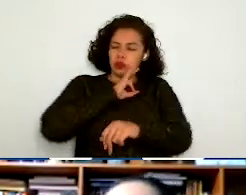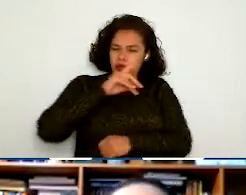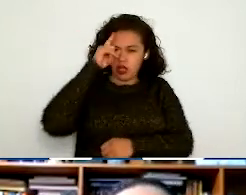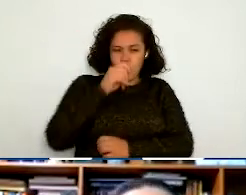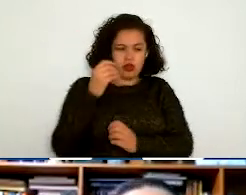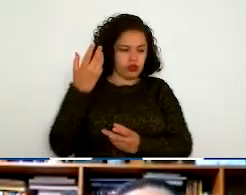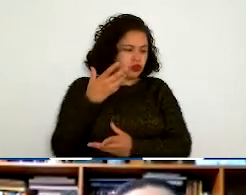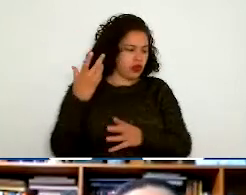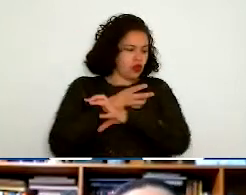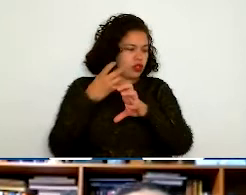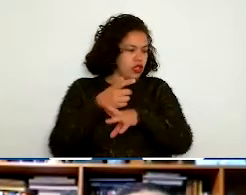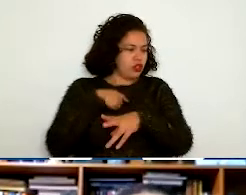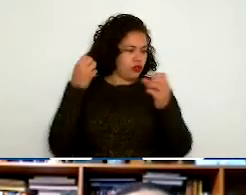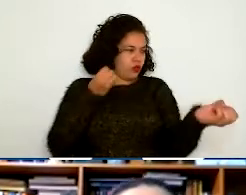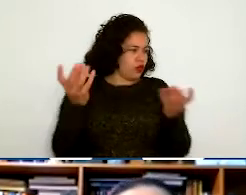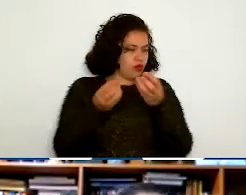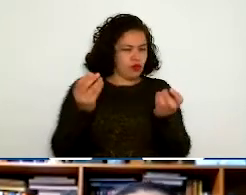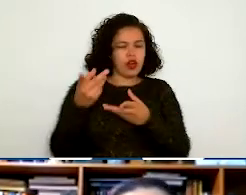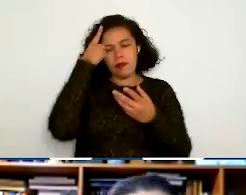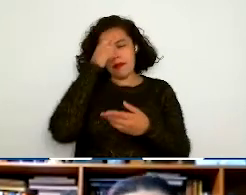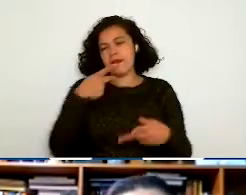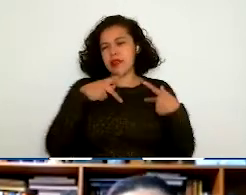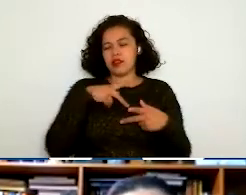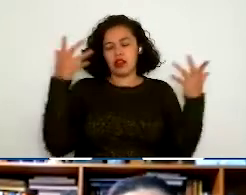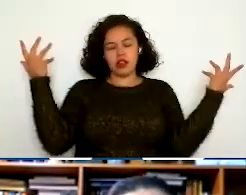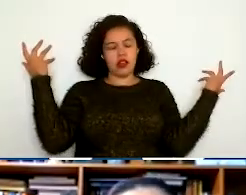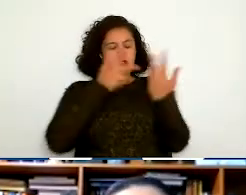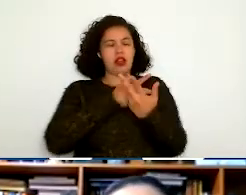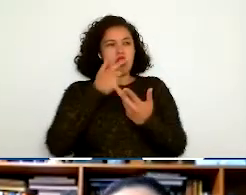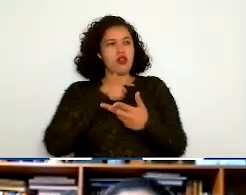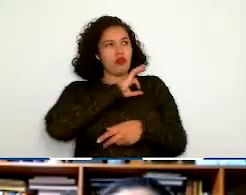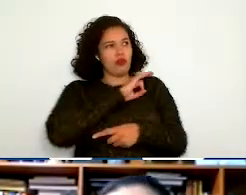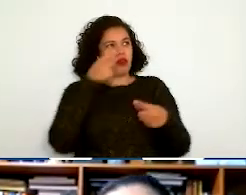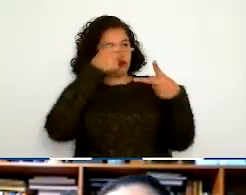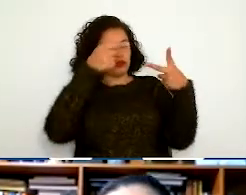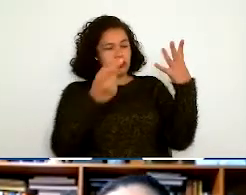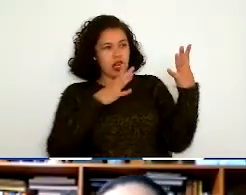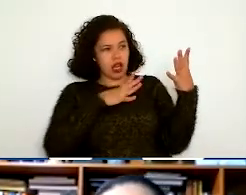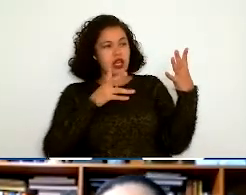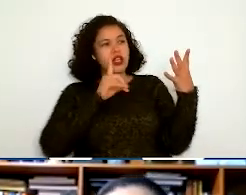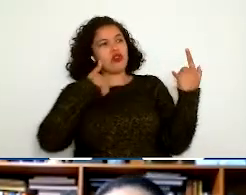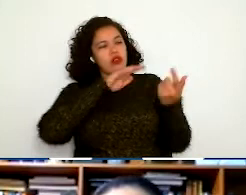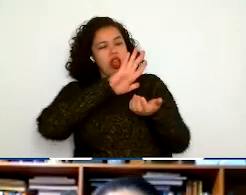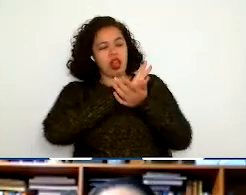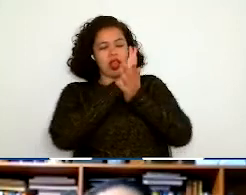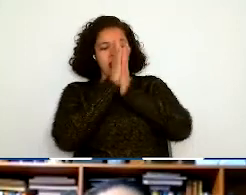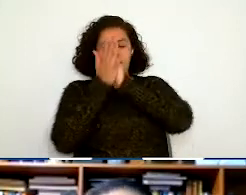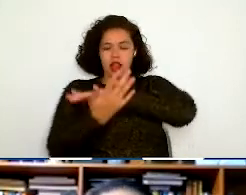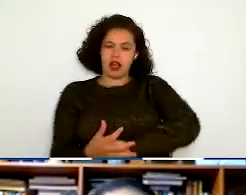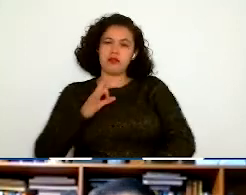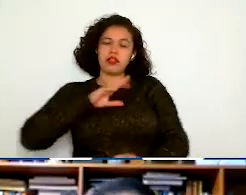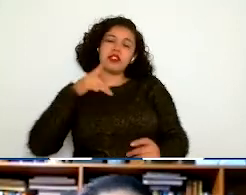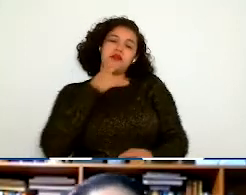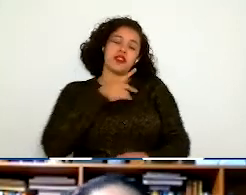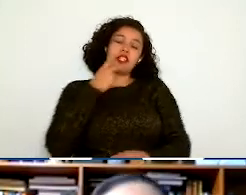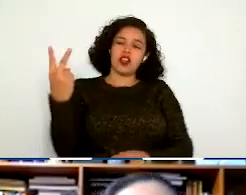los recursos de tal forma que la misma persona identifique eso y genere su cambio. Y la satisfacción va a ser de